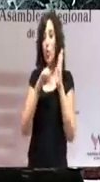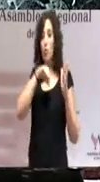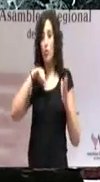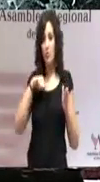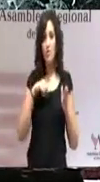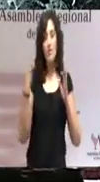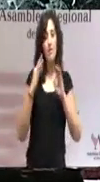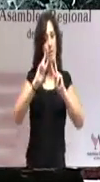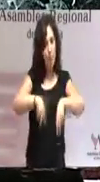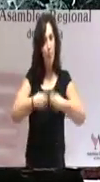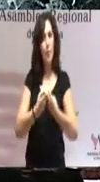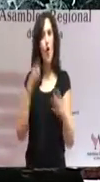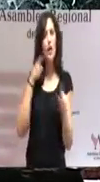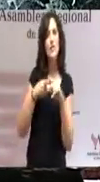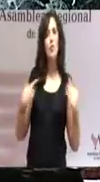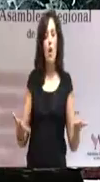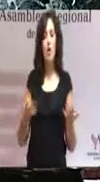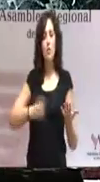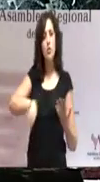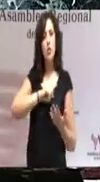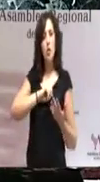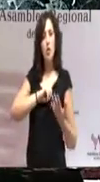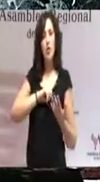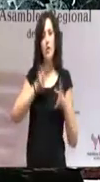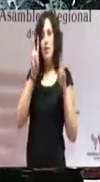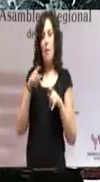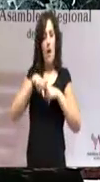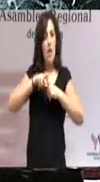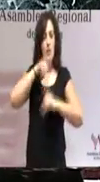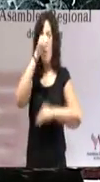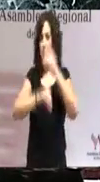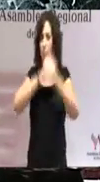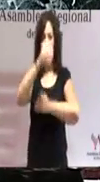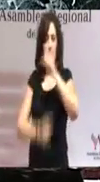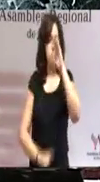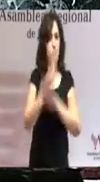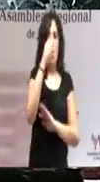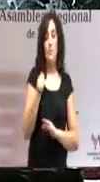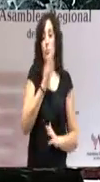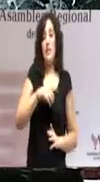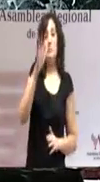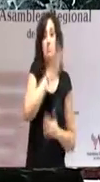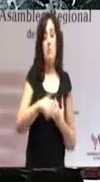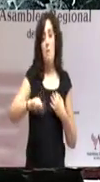se reforme para dotarnos de la mayor herramienta de progreso de cuantas se han aprobado en nuestro país, pero no una